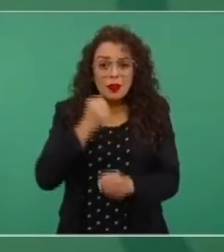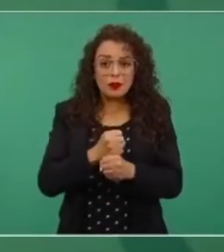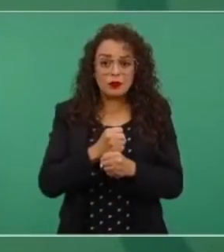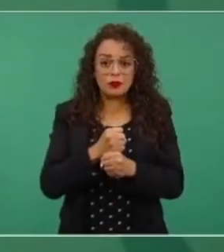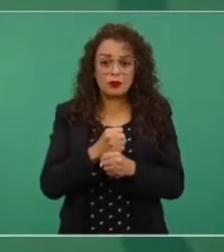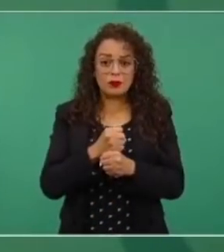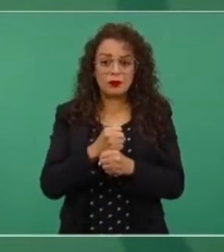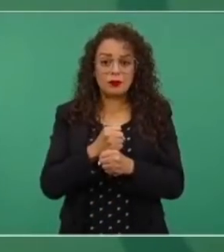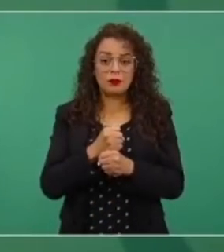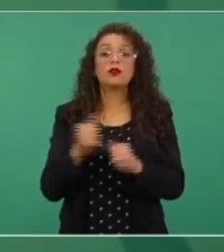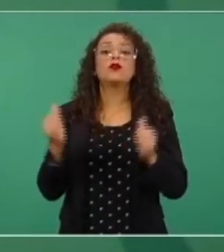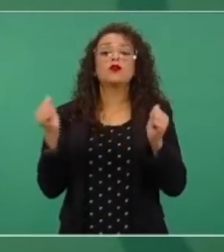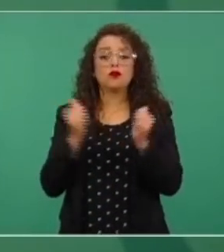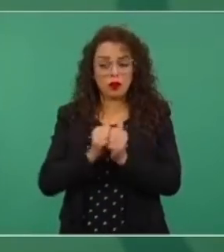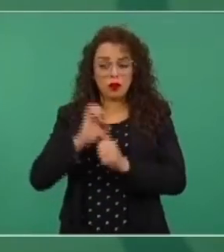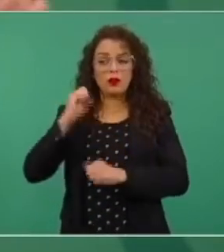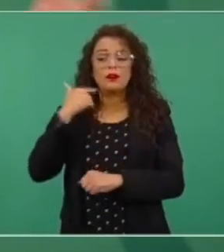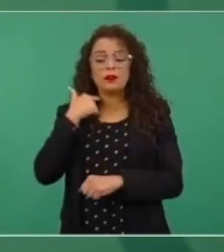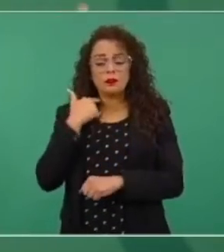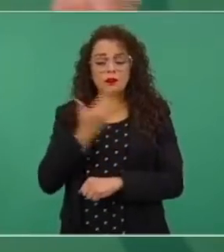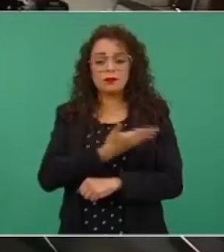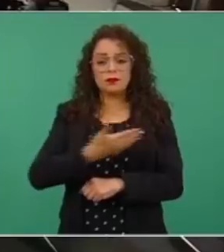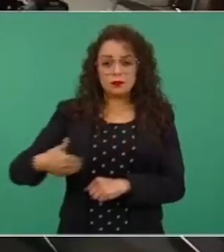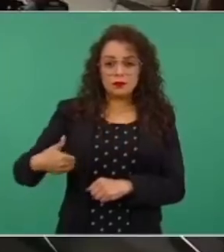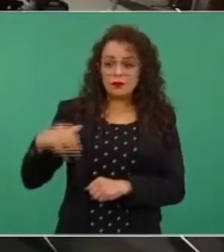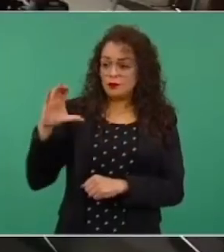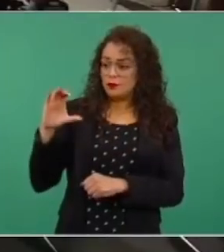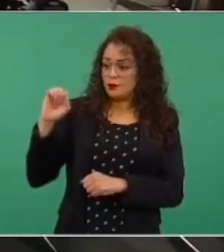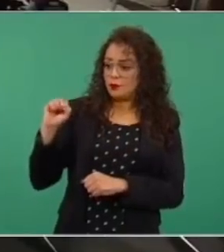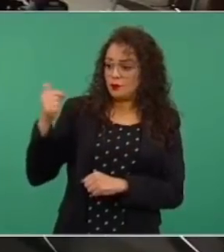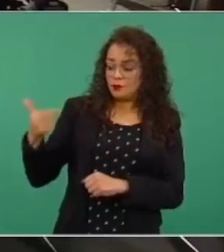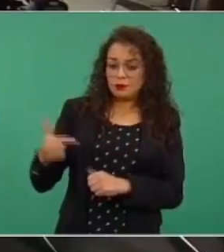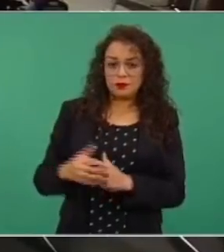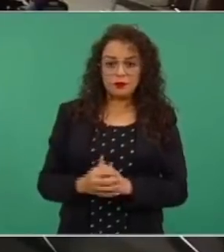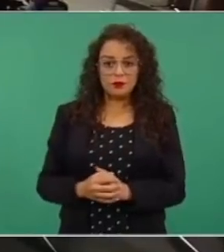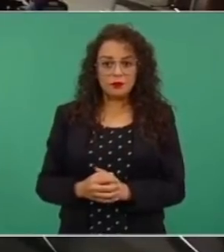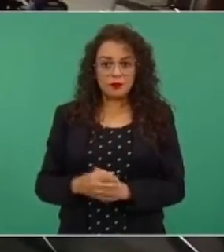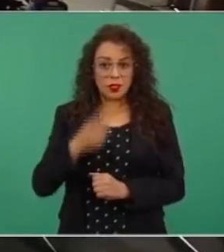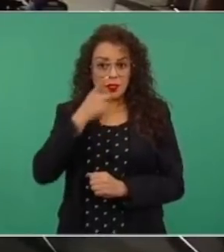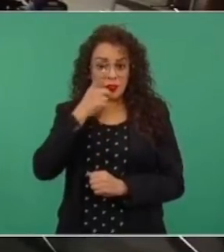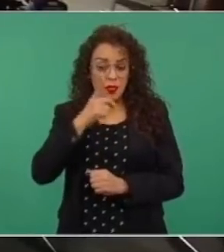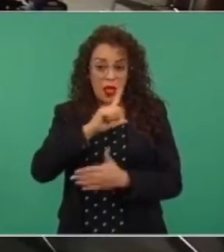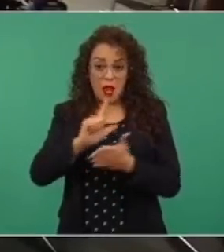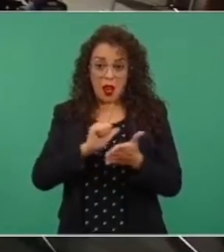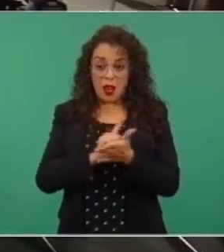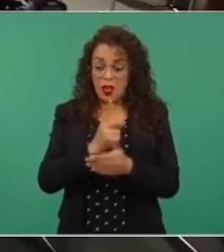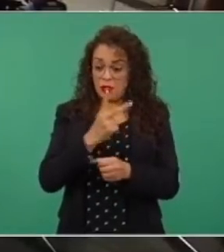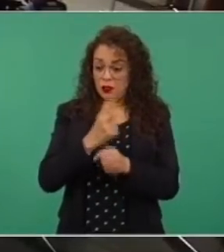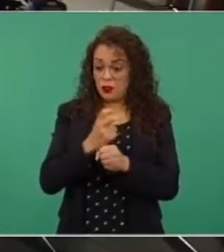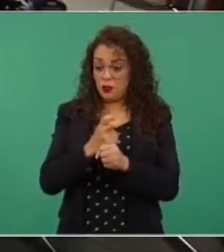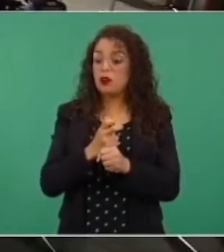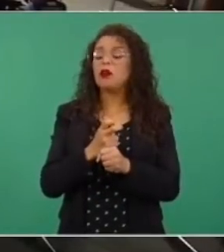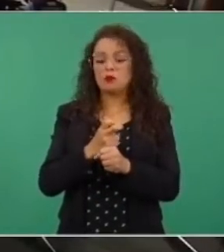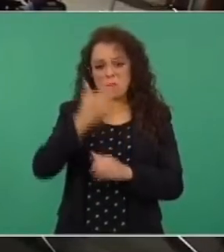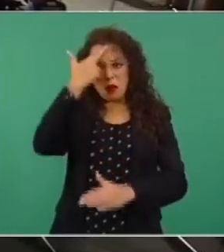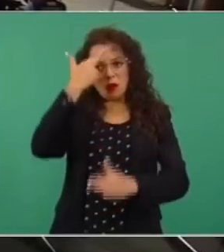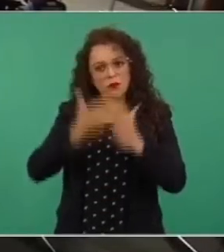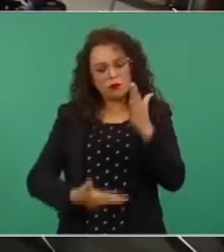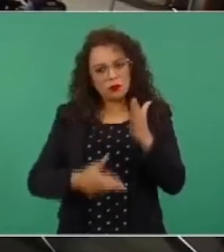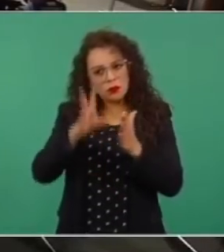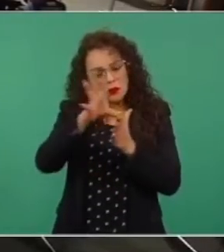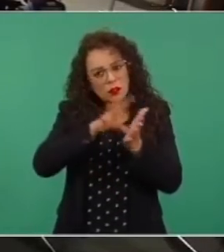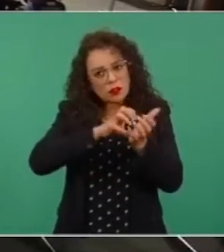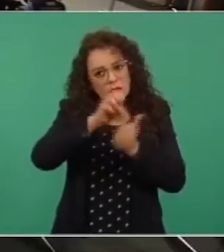Con Salinas. Con Salinas, con las reformas a leyes secundarias, violando la Constitución. ¿Dónde